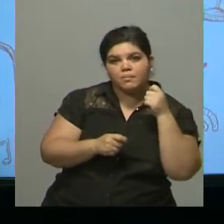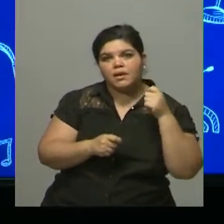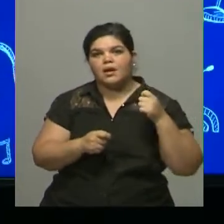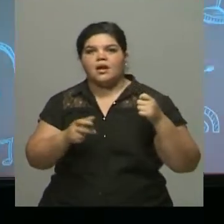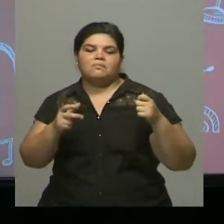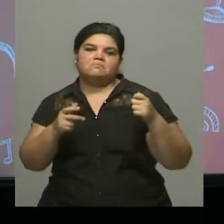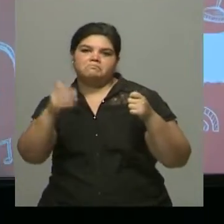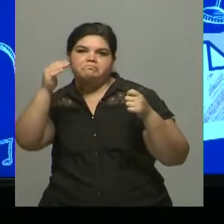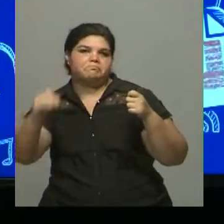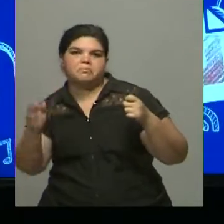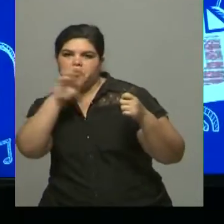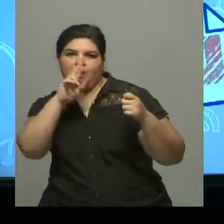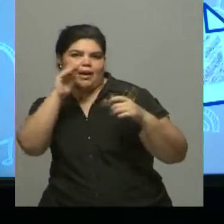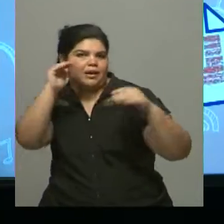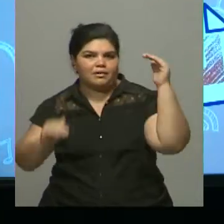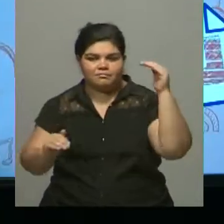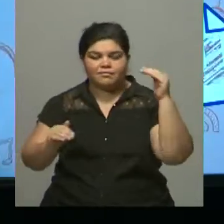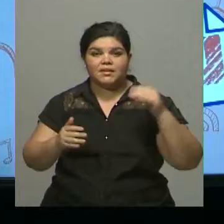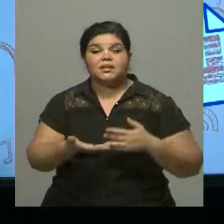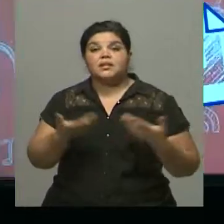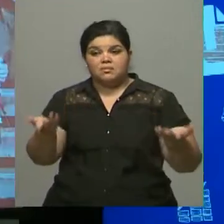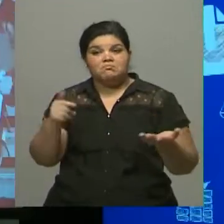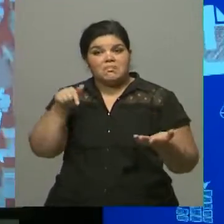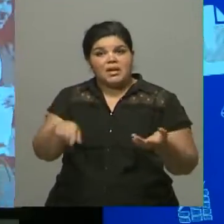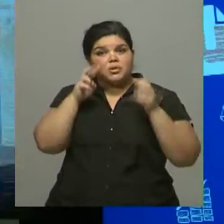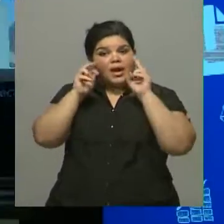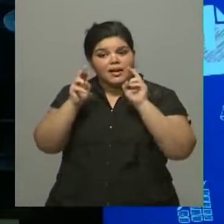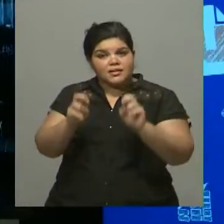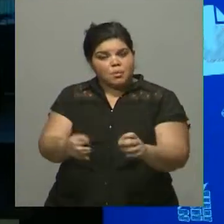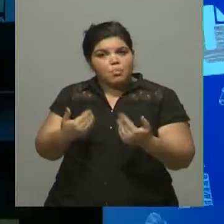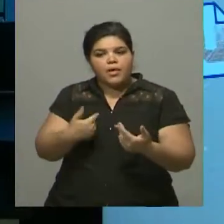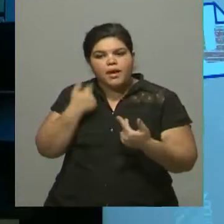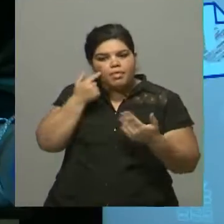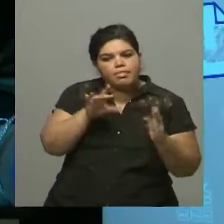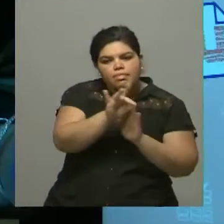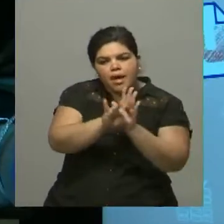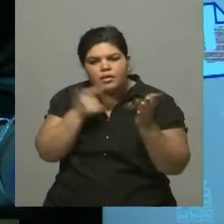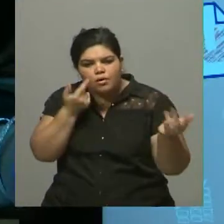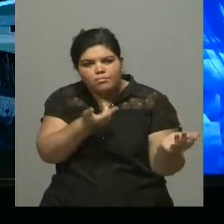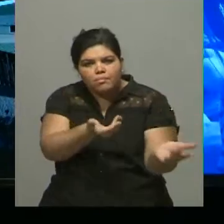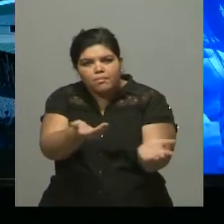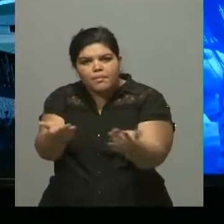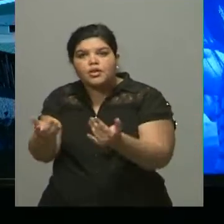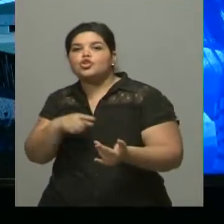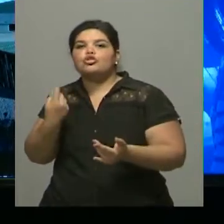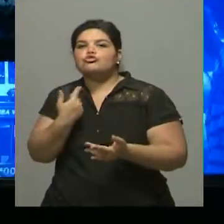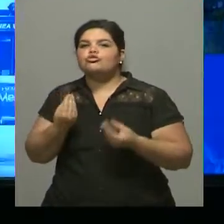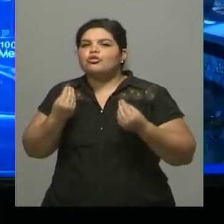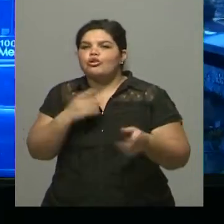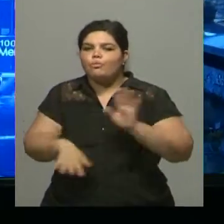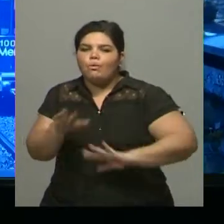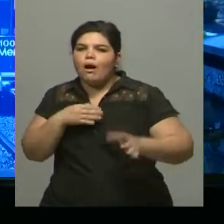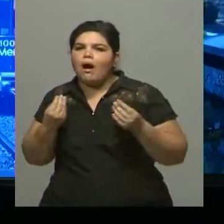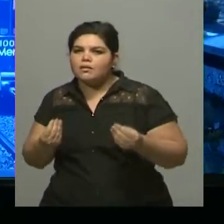proceso del análisis sociológico nos permite analizar esa estadística, esos datos y ver, bueno, qué incentivos tenemos que generar para